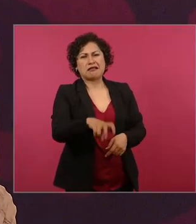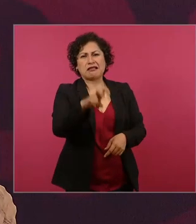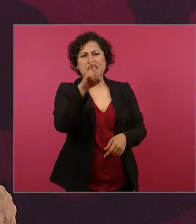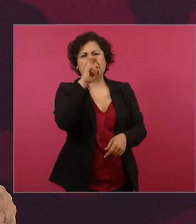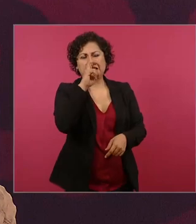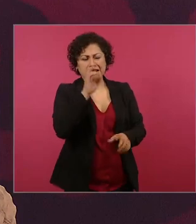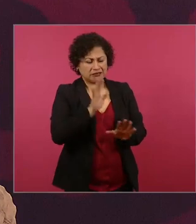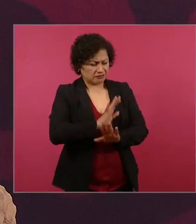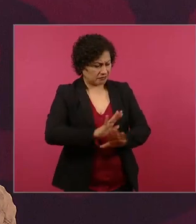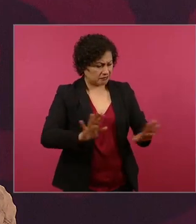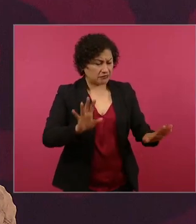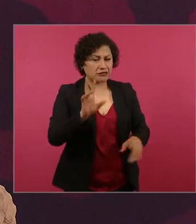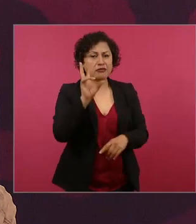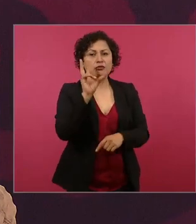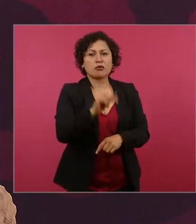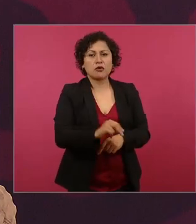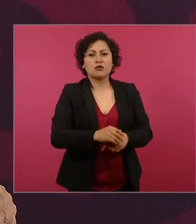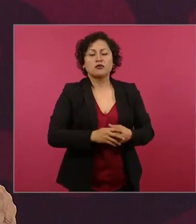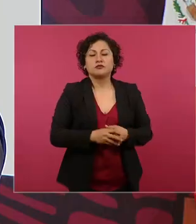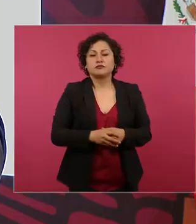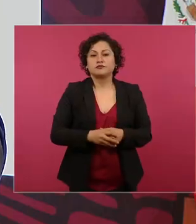Y todavía